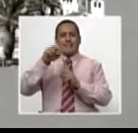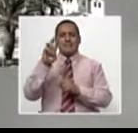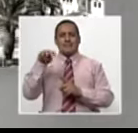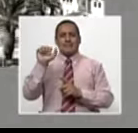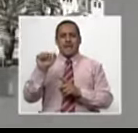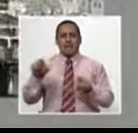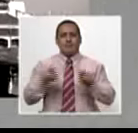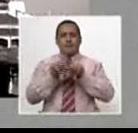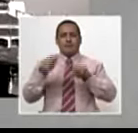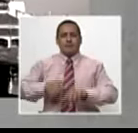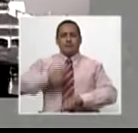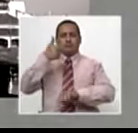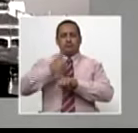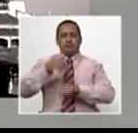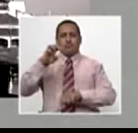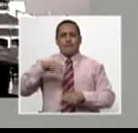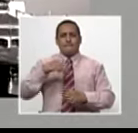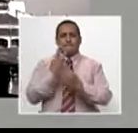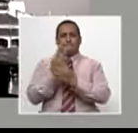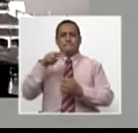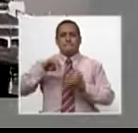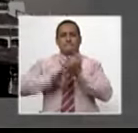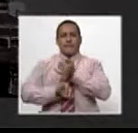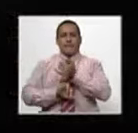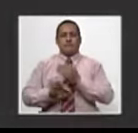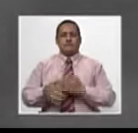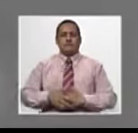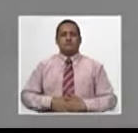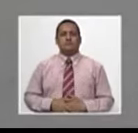Tarma y la Comandancia General de Maynas.